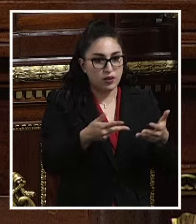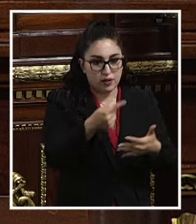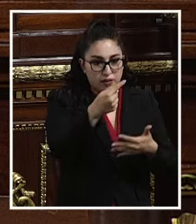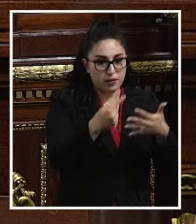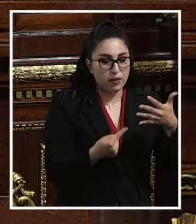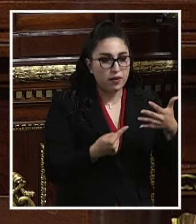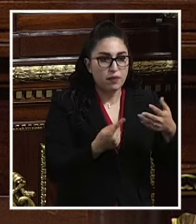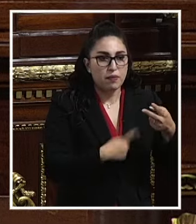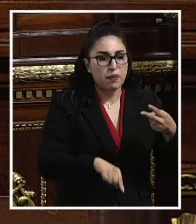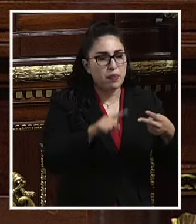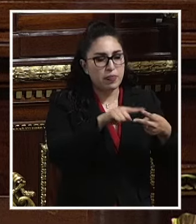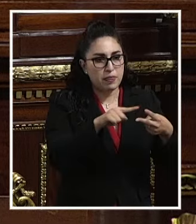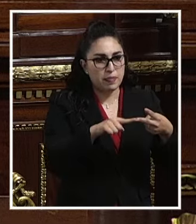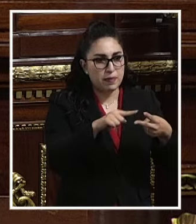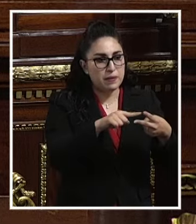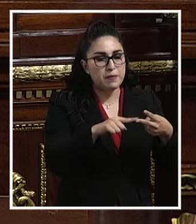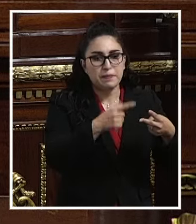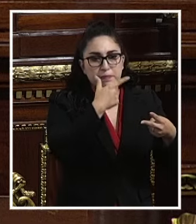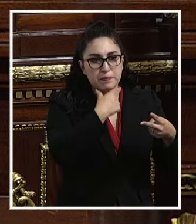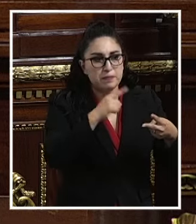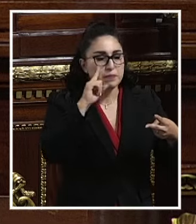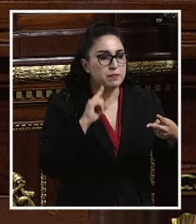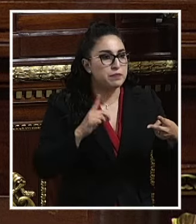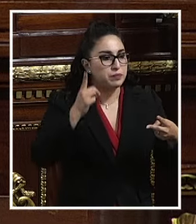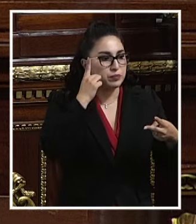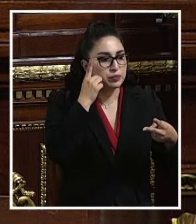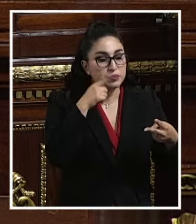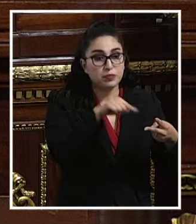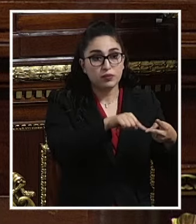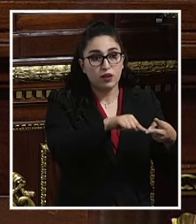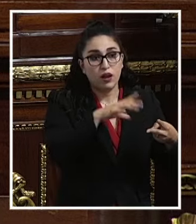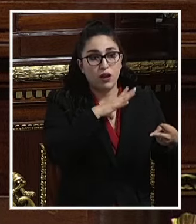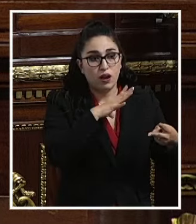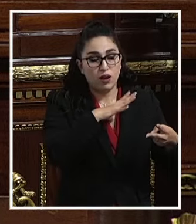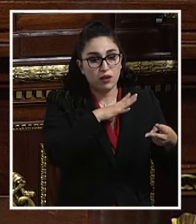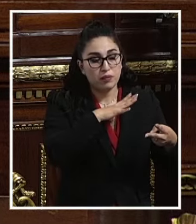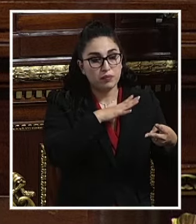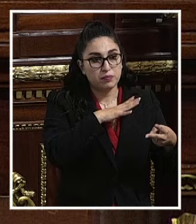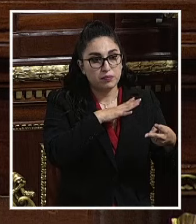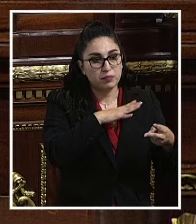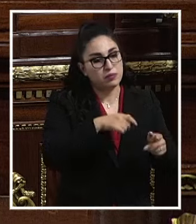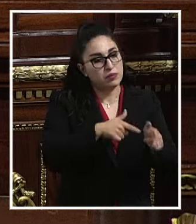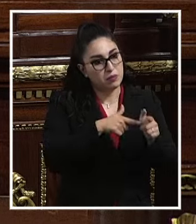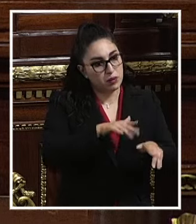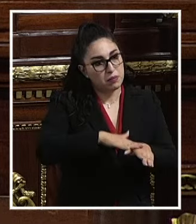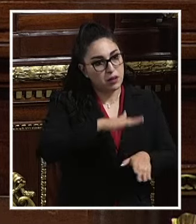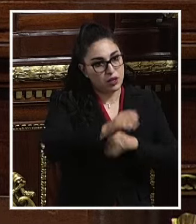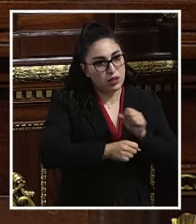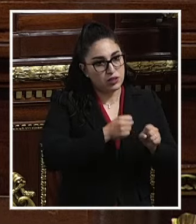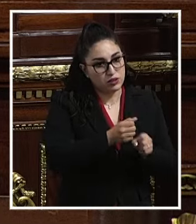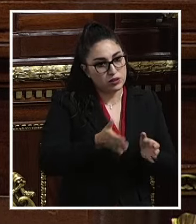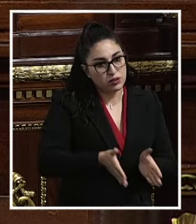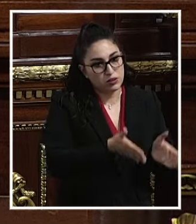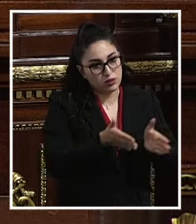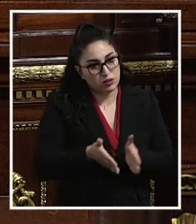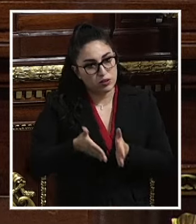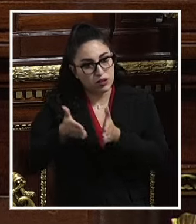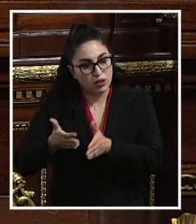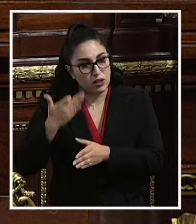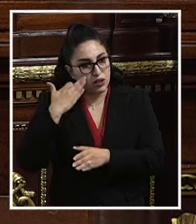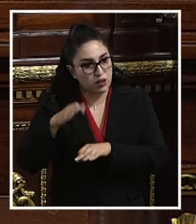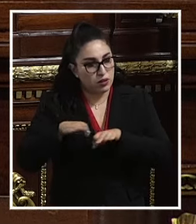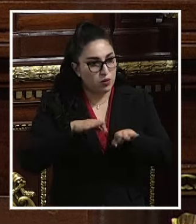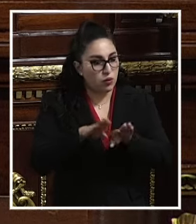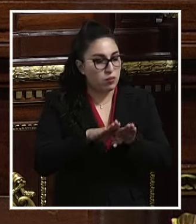dos diputadas o diputados electos que cuenten con las sucesivas mayores antigüedades.